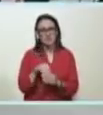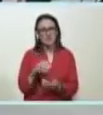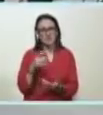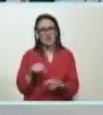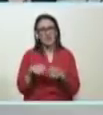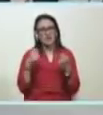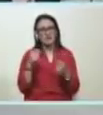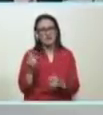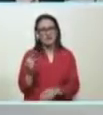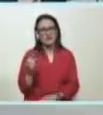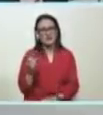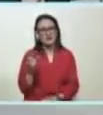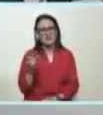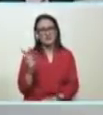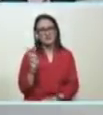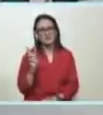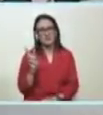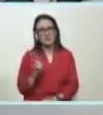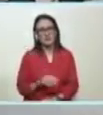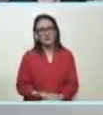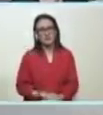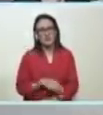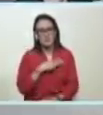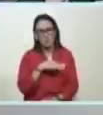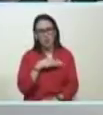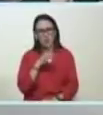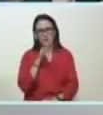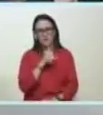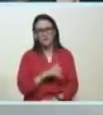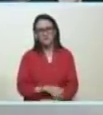Contamina con su inmoralidad.